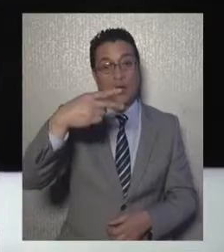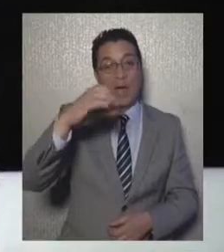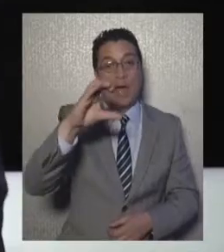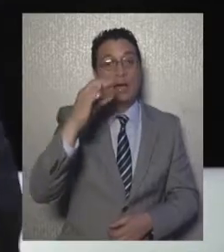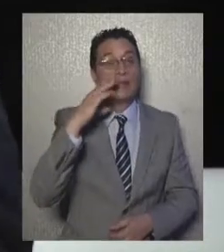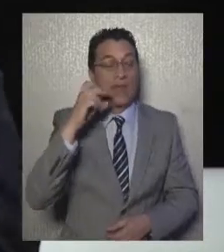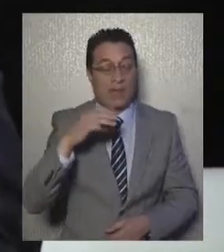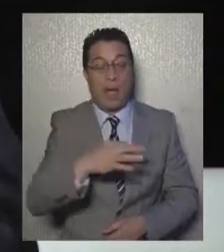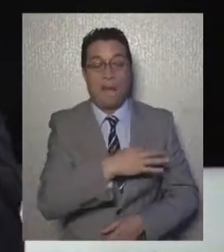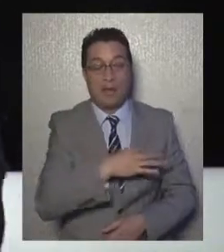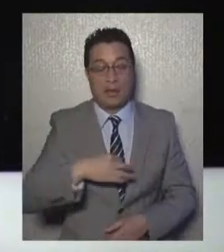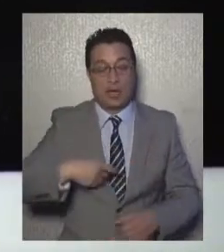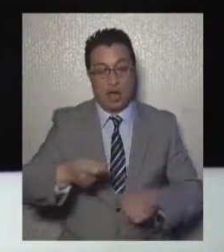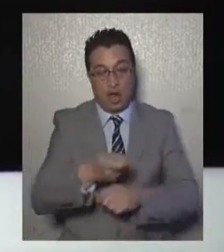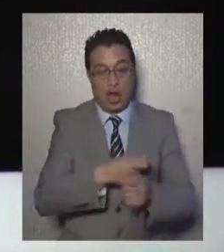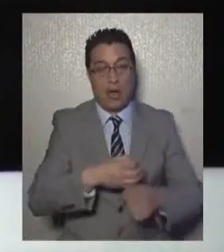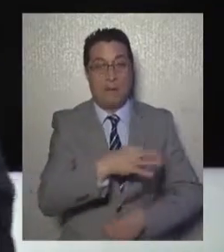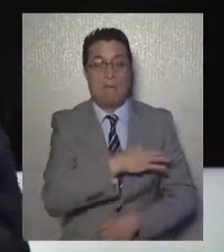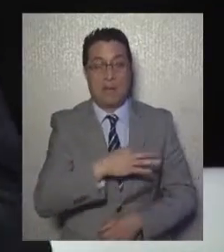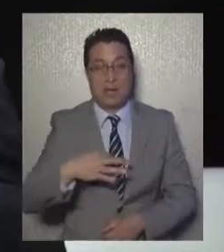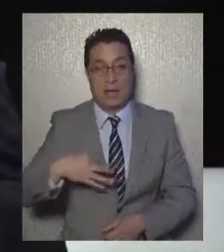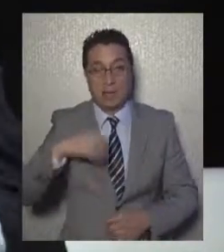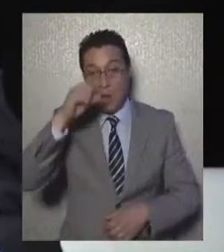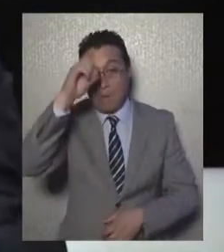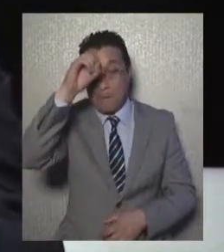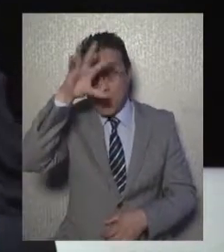Ministerio de Economía, estamos trabajando con el Ministerio de Minería. O sea,